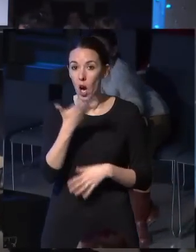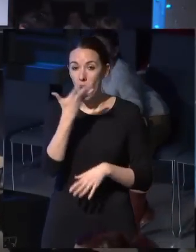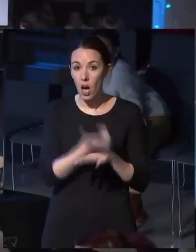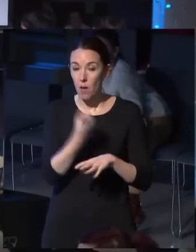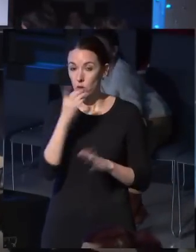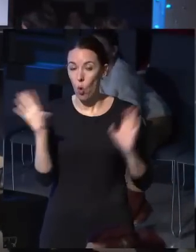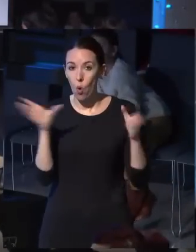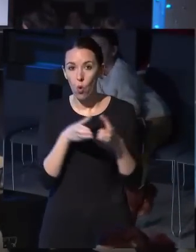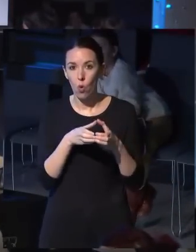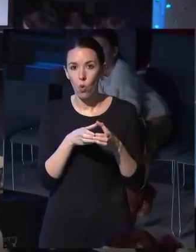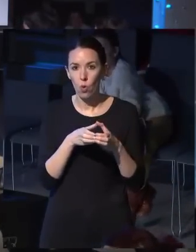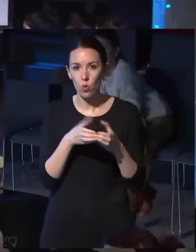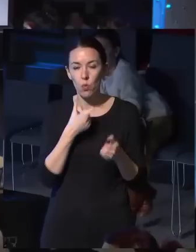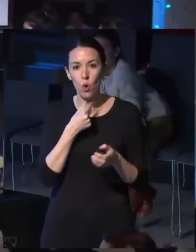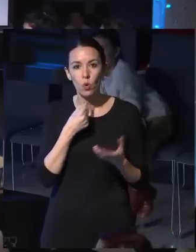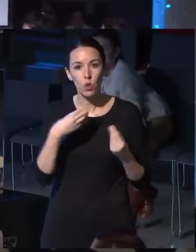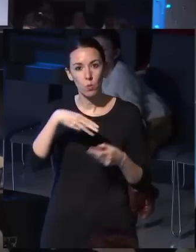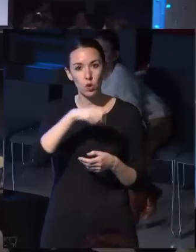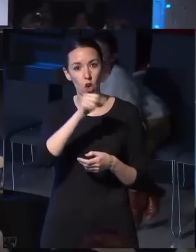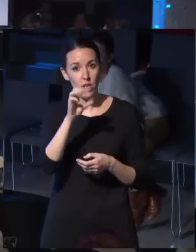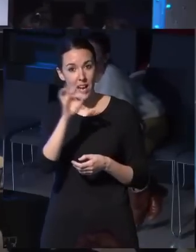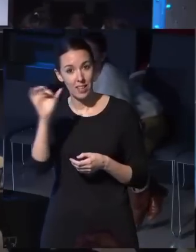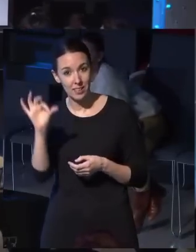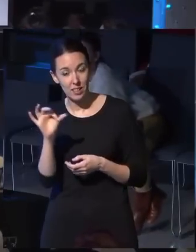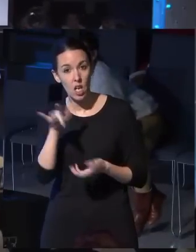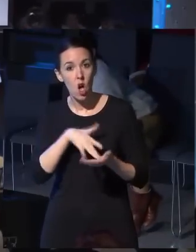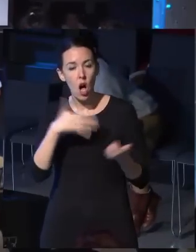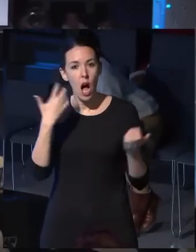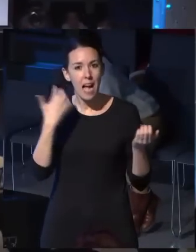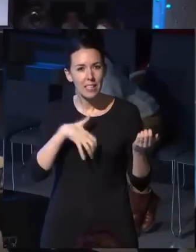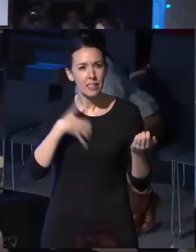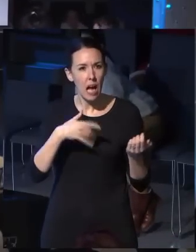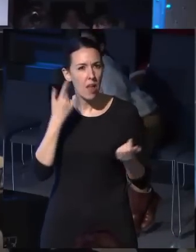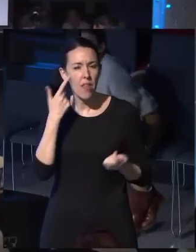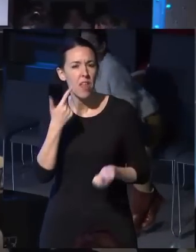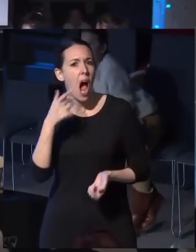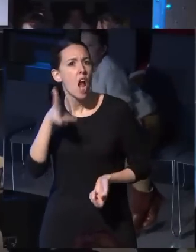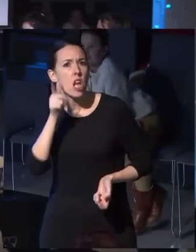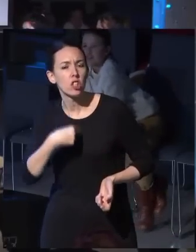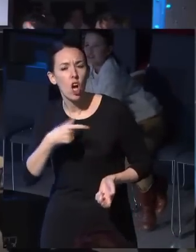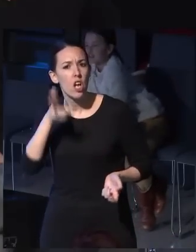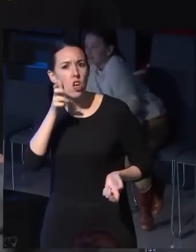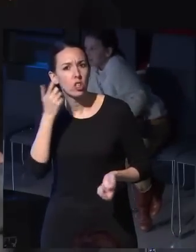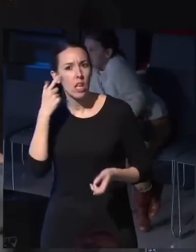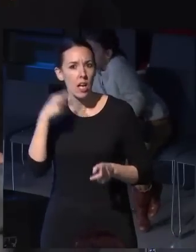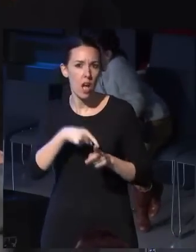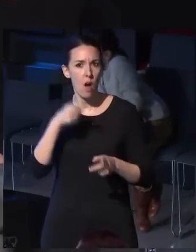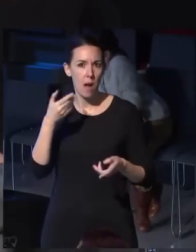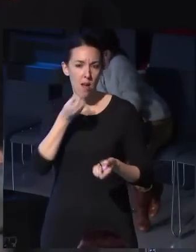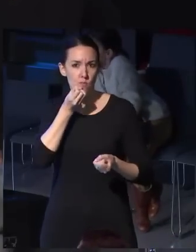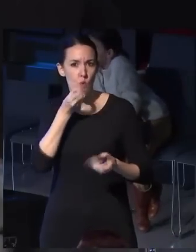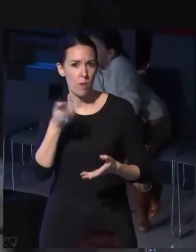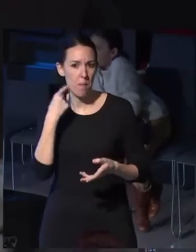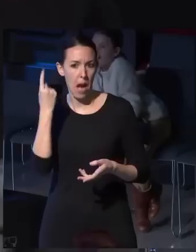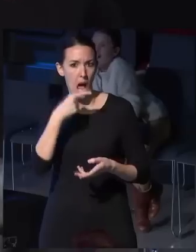grupo que me gustó mucho, que era Los Nastys, el guitarra nunca escuchaba suficientemente su guitarra. Esto vendría muy bien para que se pinchara su cara.